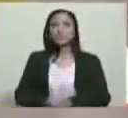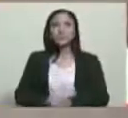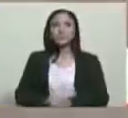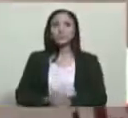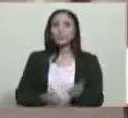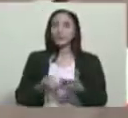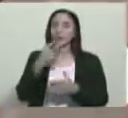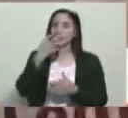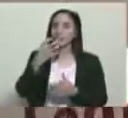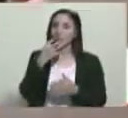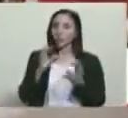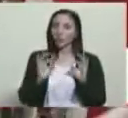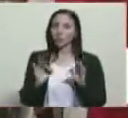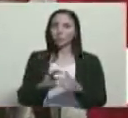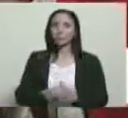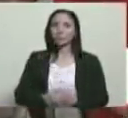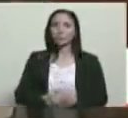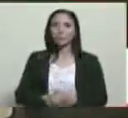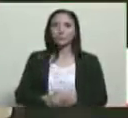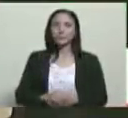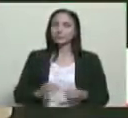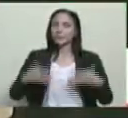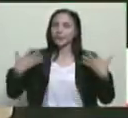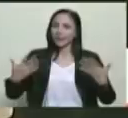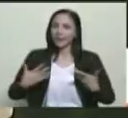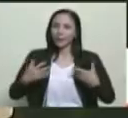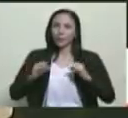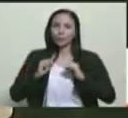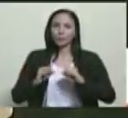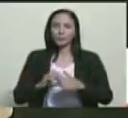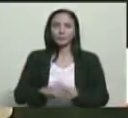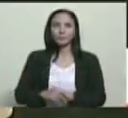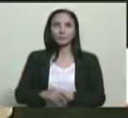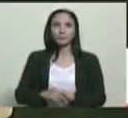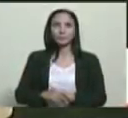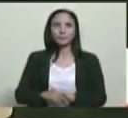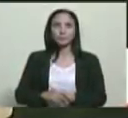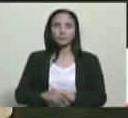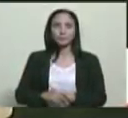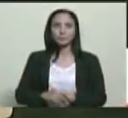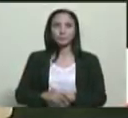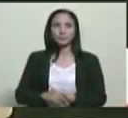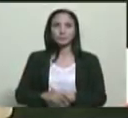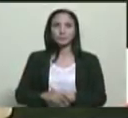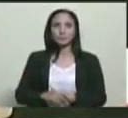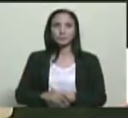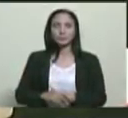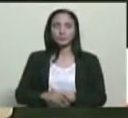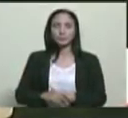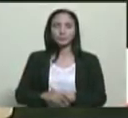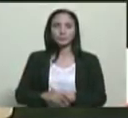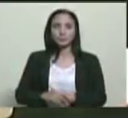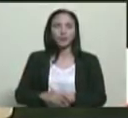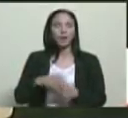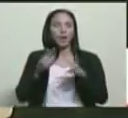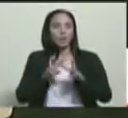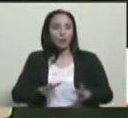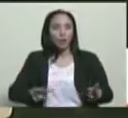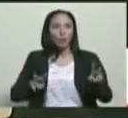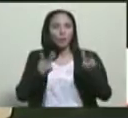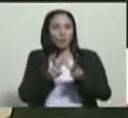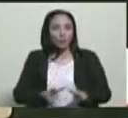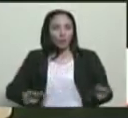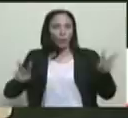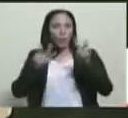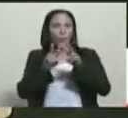Empezamos como terminamos, bien, enérgico, fuerte. Sigamos cultivando los valores de la lealtad, de